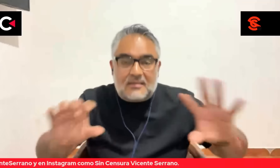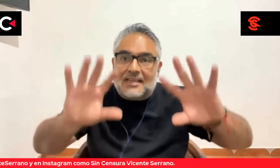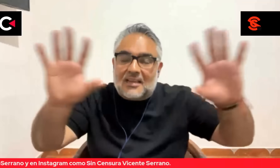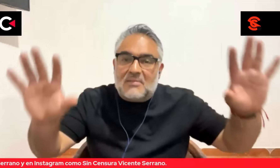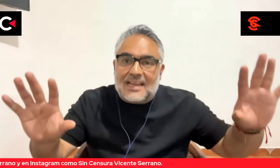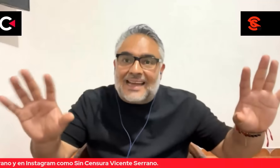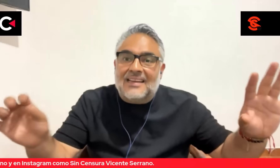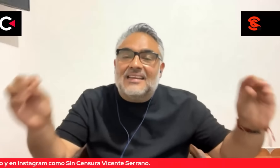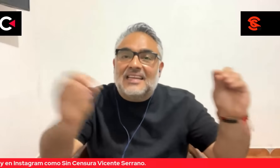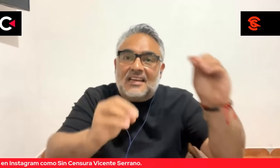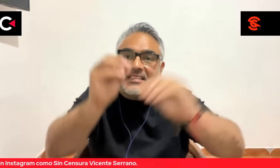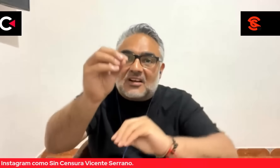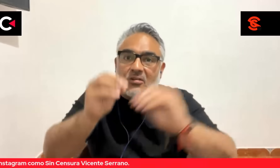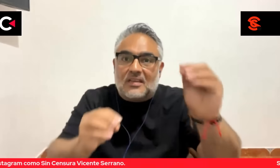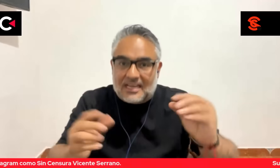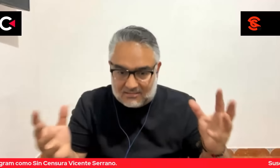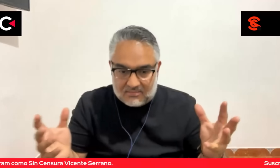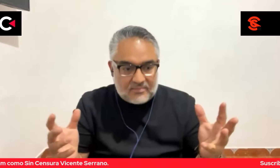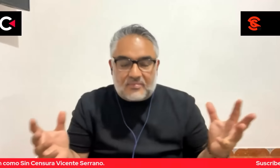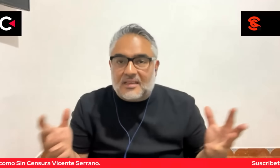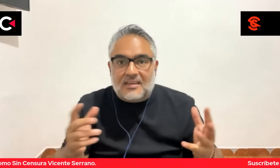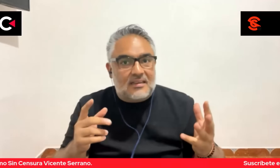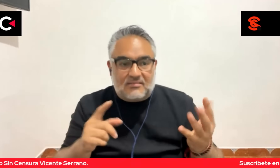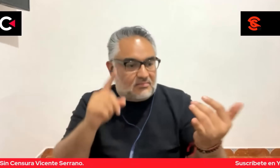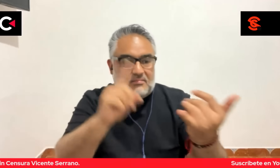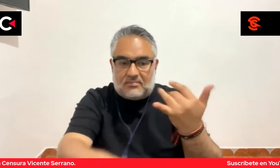por determinar quién está con quién.